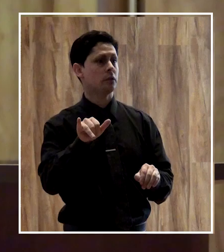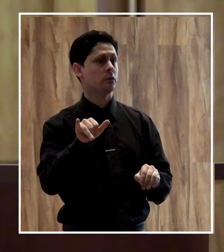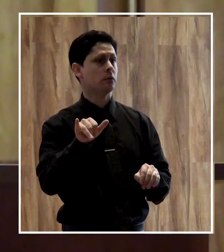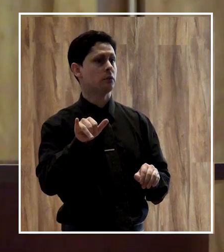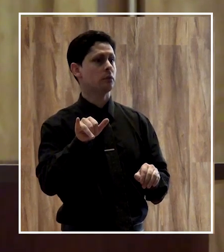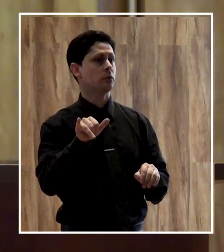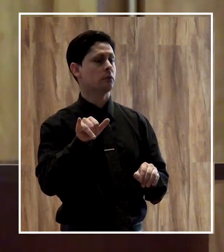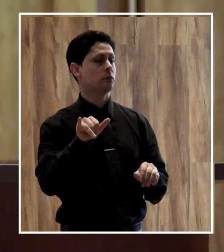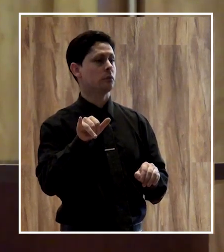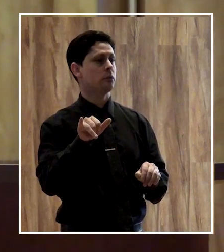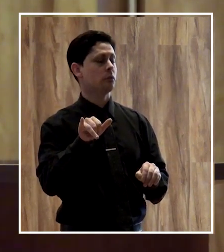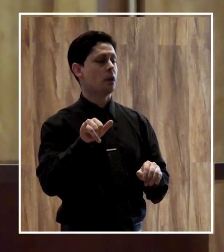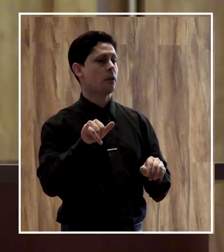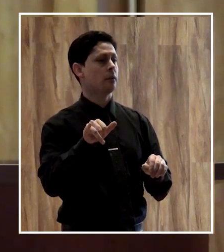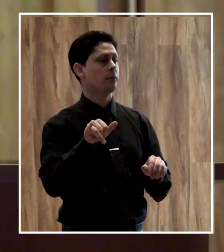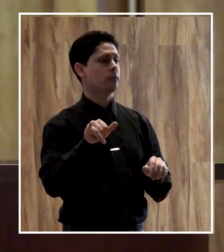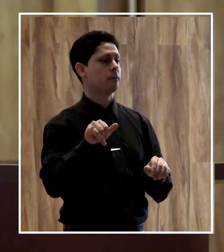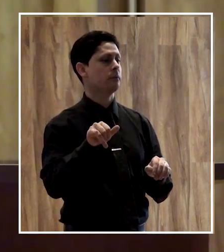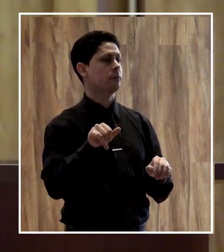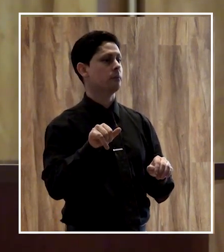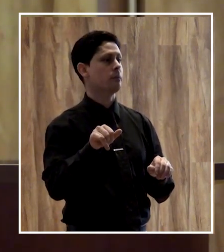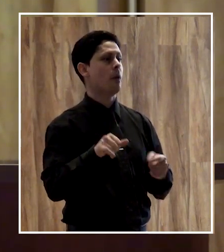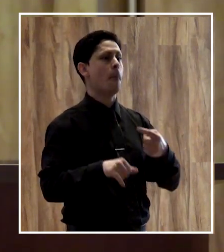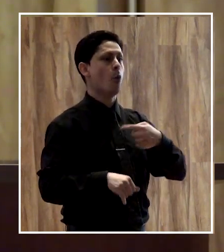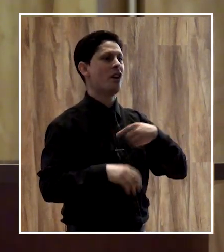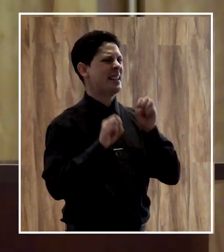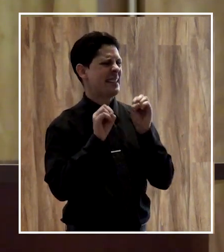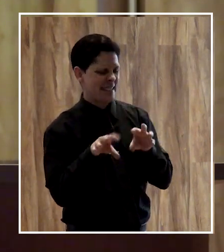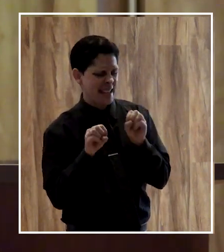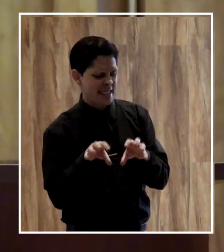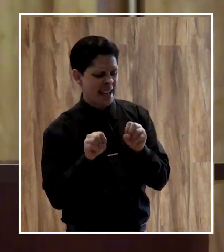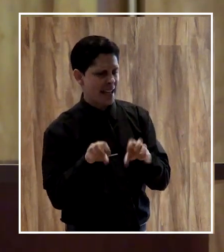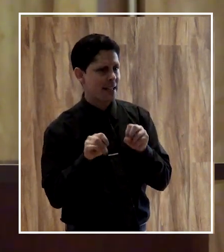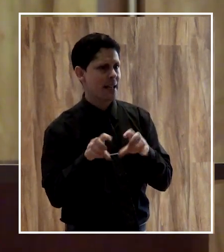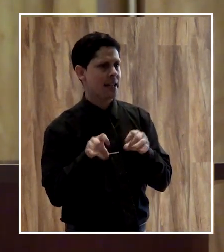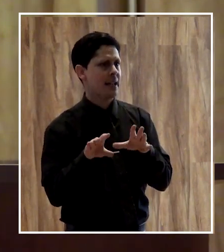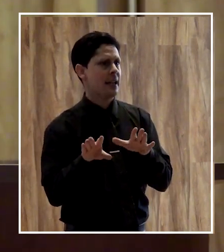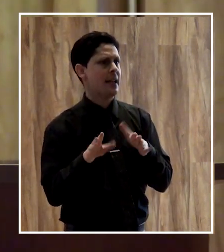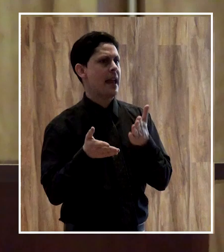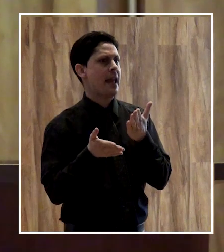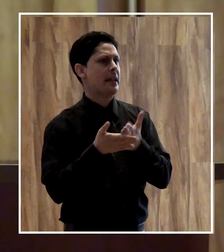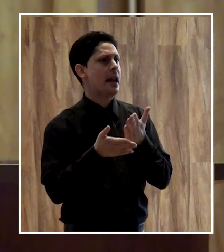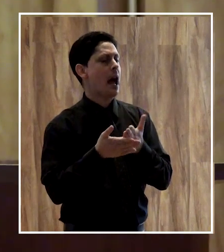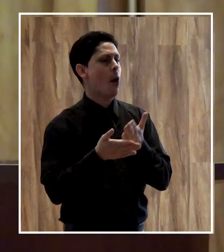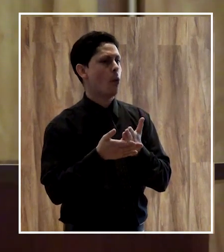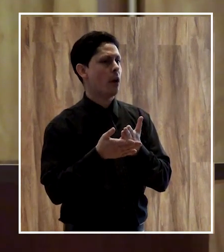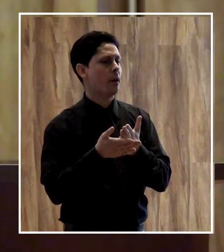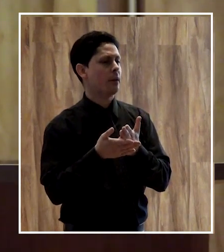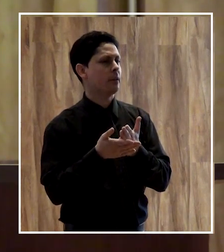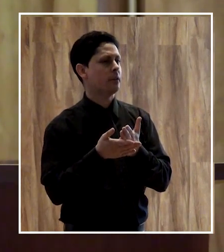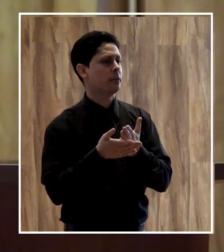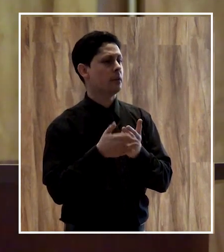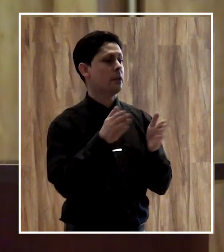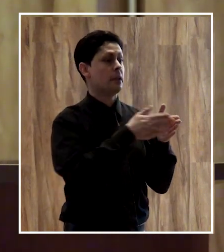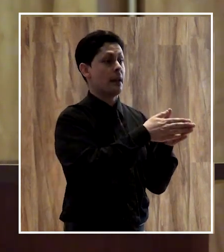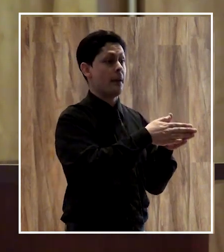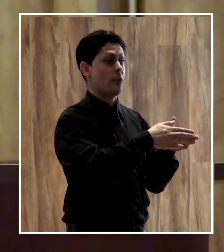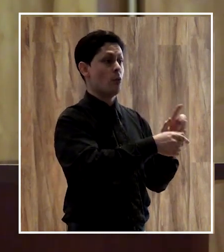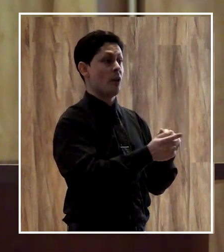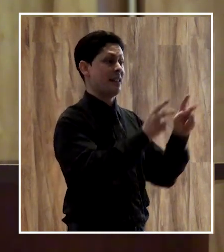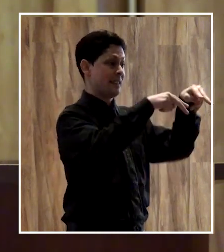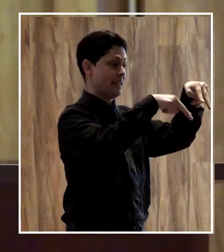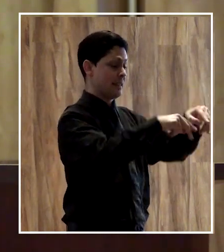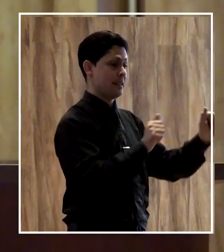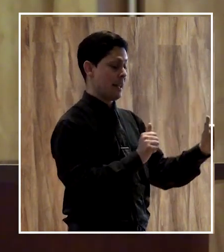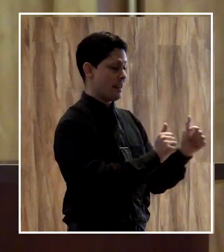porque me habían despertado las ansias por enseñar en el aula aquí. Y a los 2 o 3